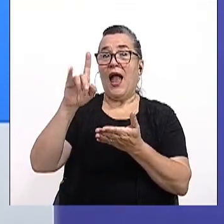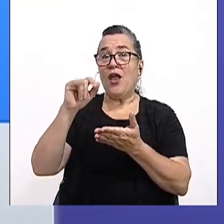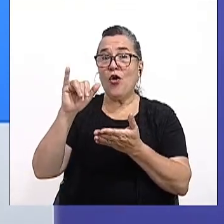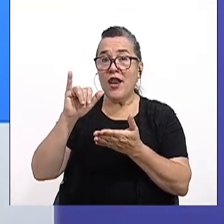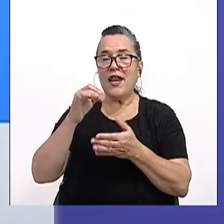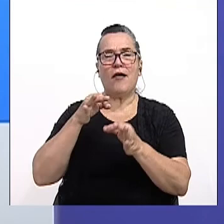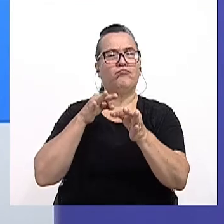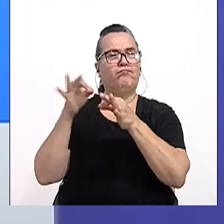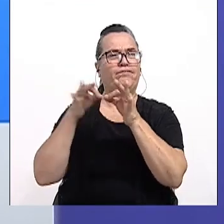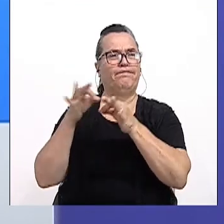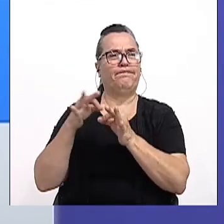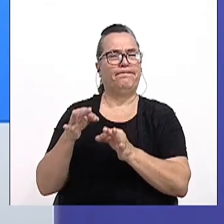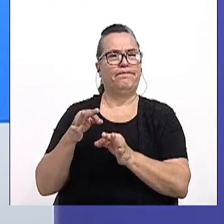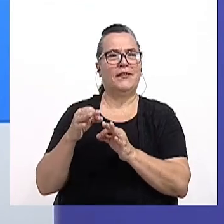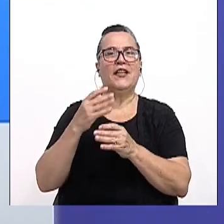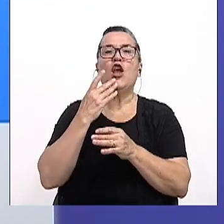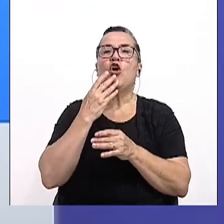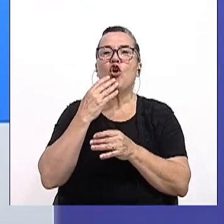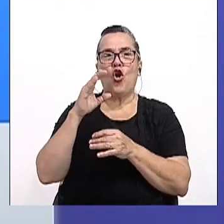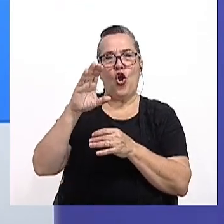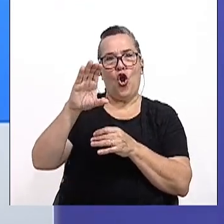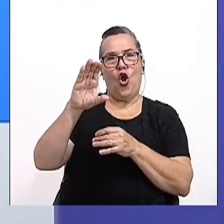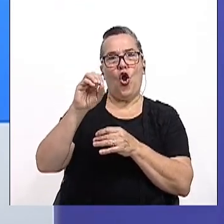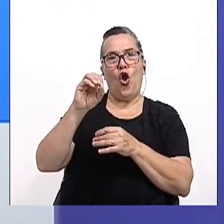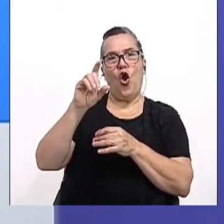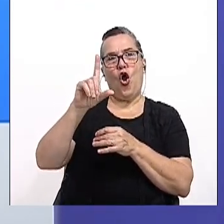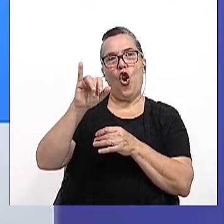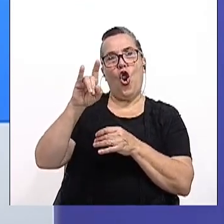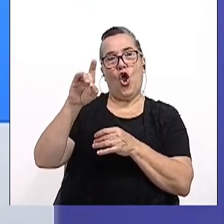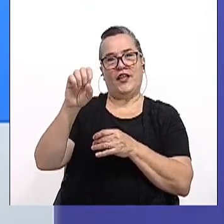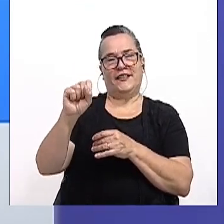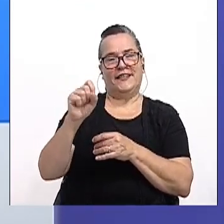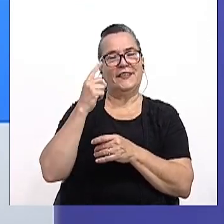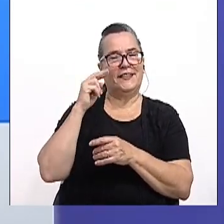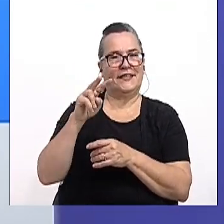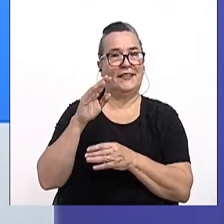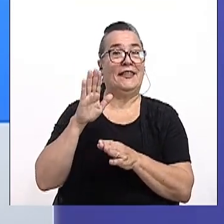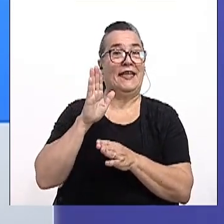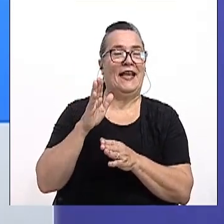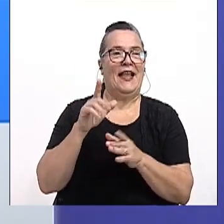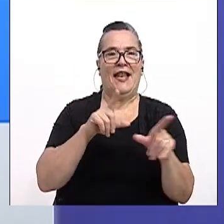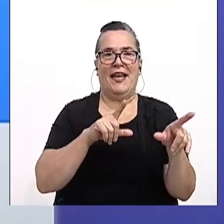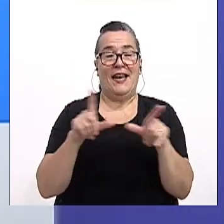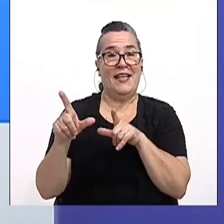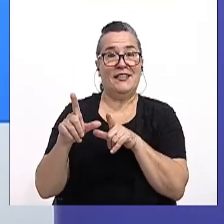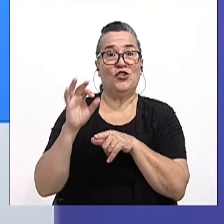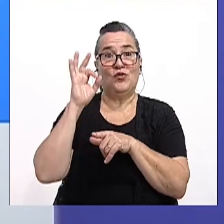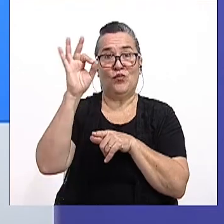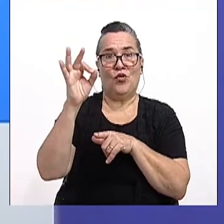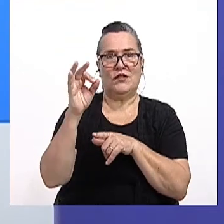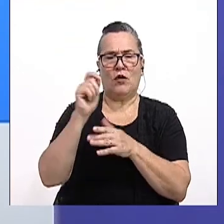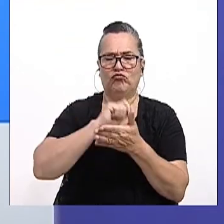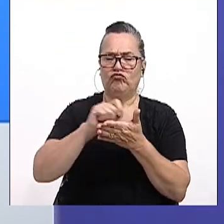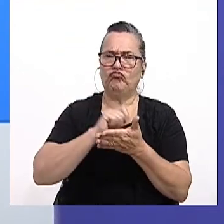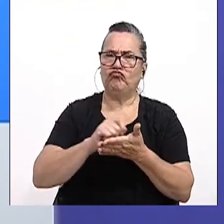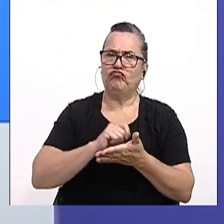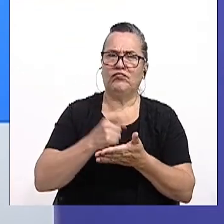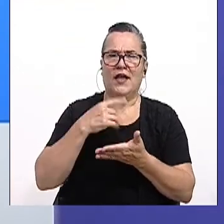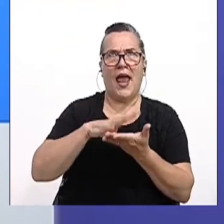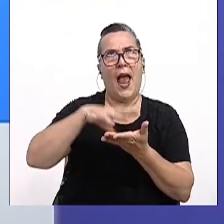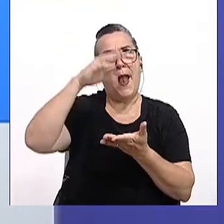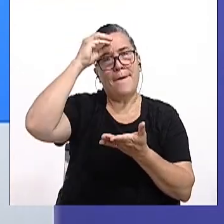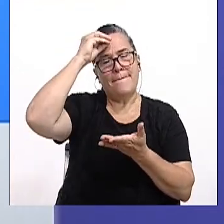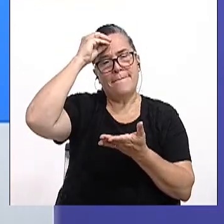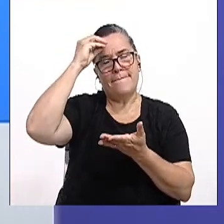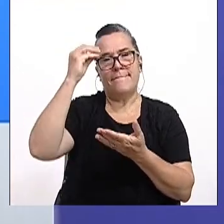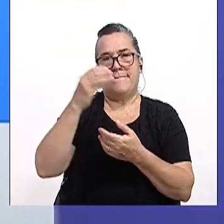va a desarrollar una clase de coloides. Así que estén listos para la próxima clase, ¿verdad? Tomen nota para que puedan aprender